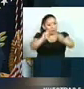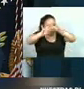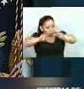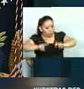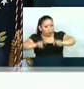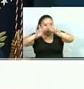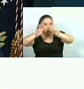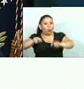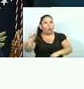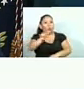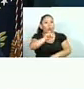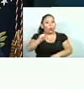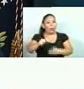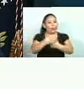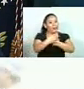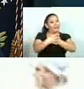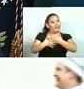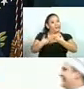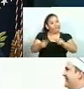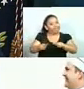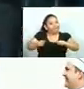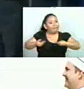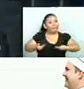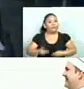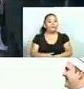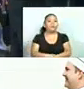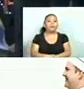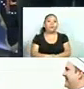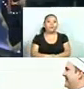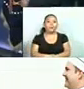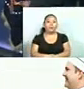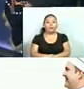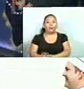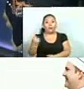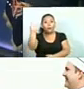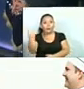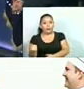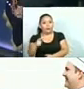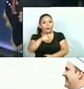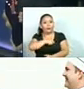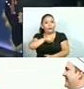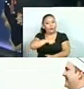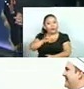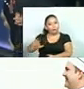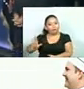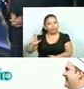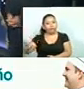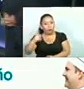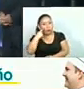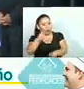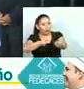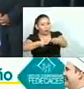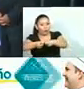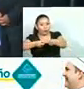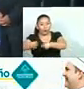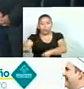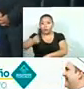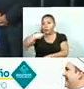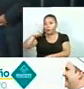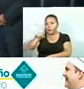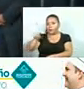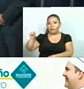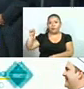conocido como plasma convalesciente el encargado de la agencia federal reguladora de los medicamentos Stephen Hahn